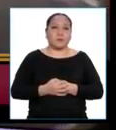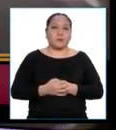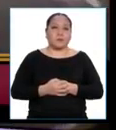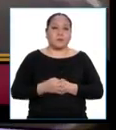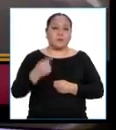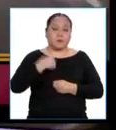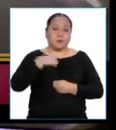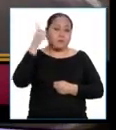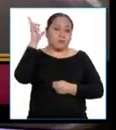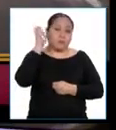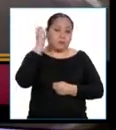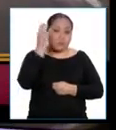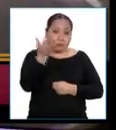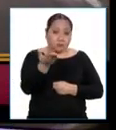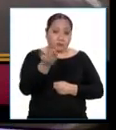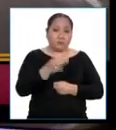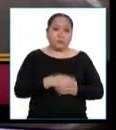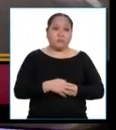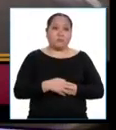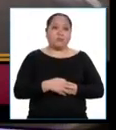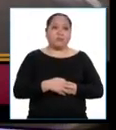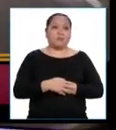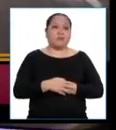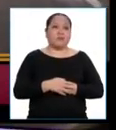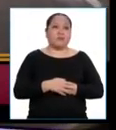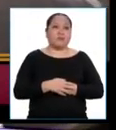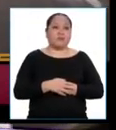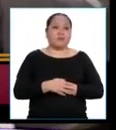Le he escuchado y hay muchos.